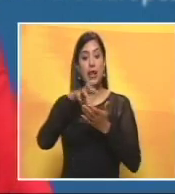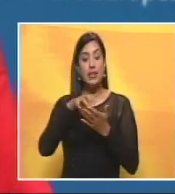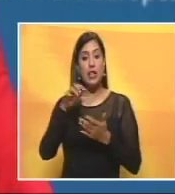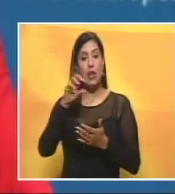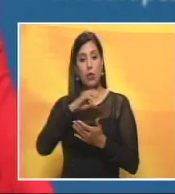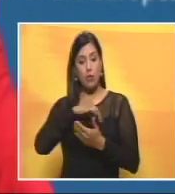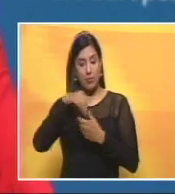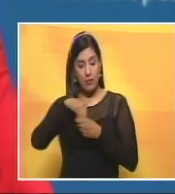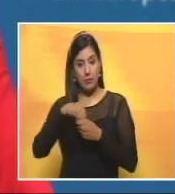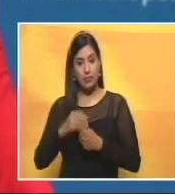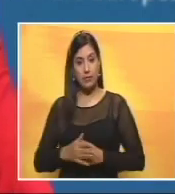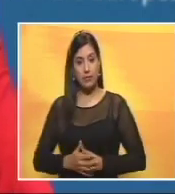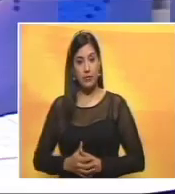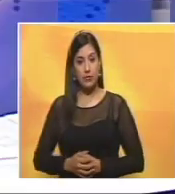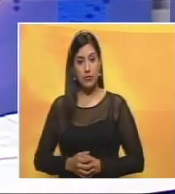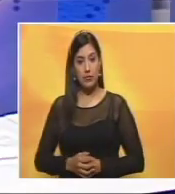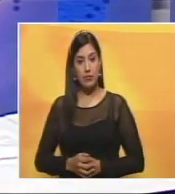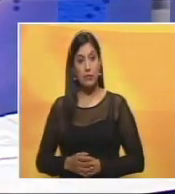Estados miembros.